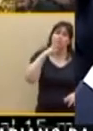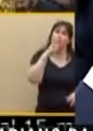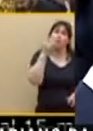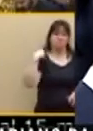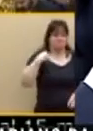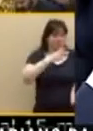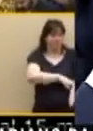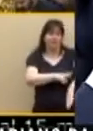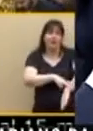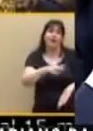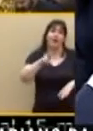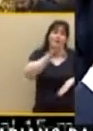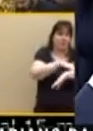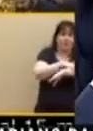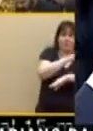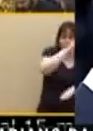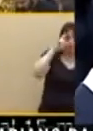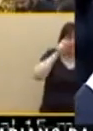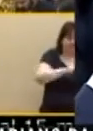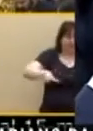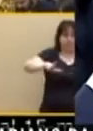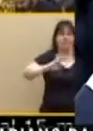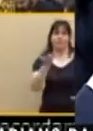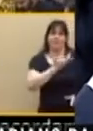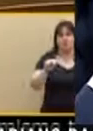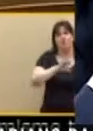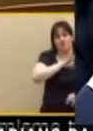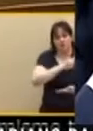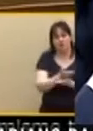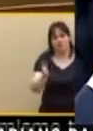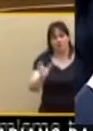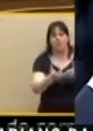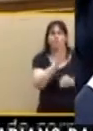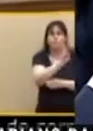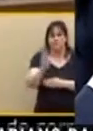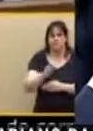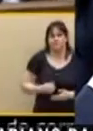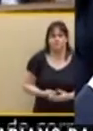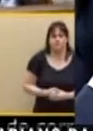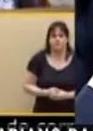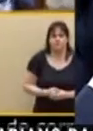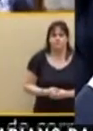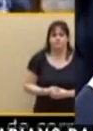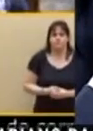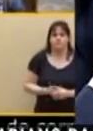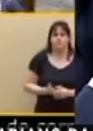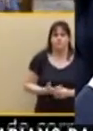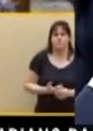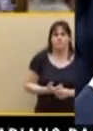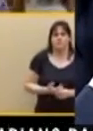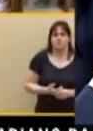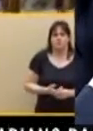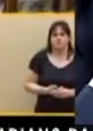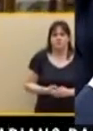castigo enorme muy grande una ninguna fuerza política de españa gaza un cedé por motivos diferentes por un castigo